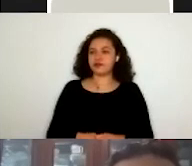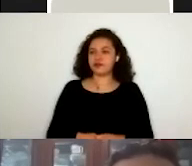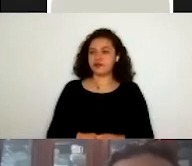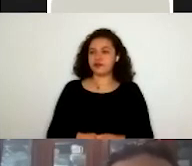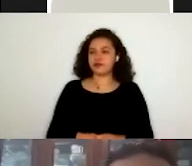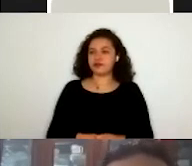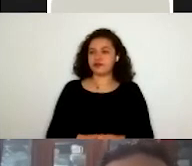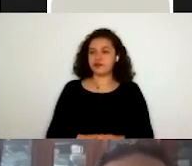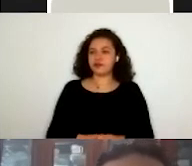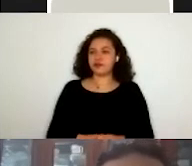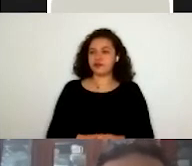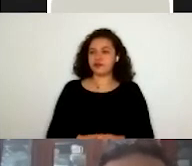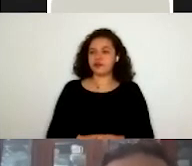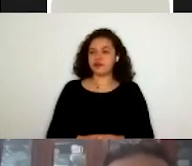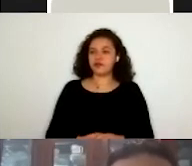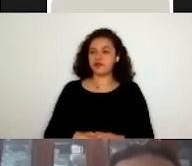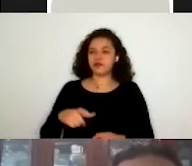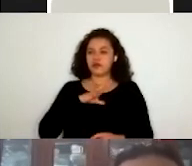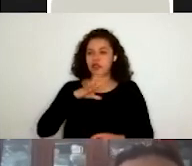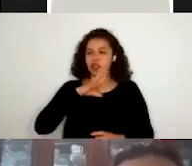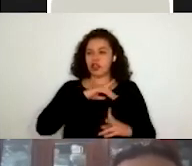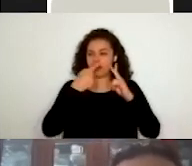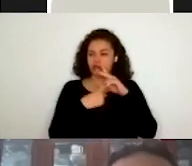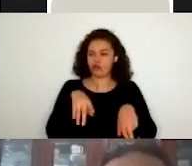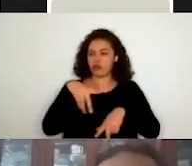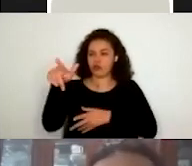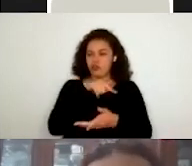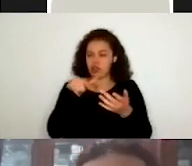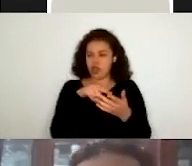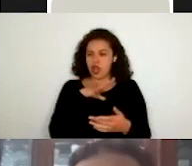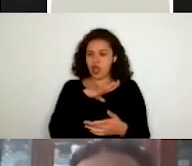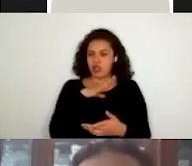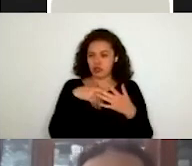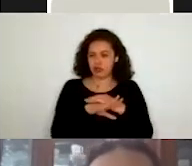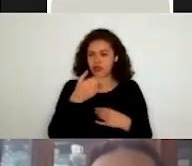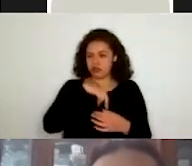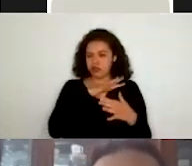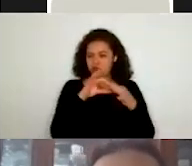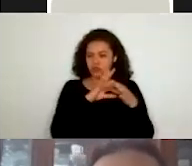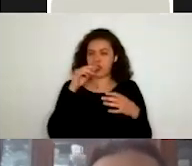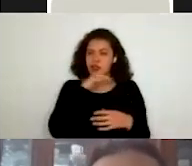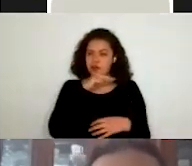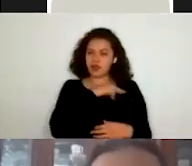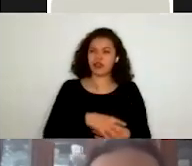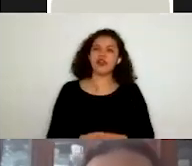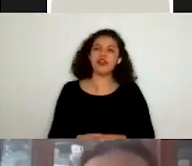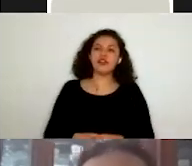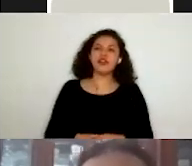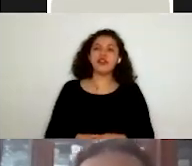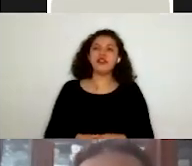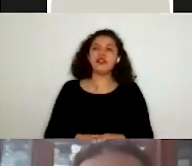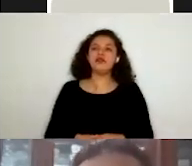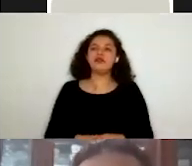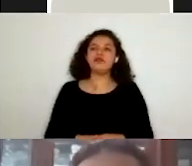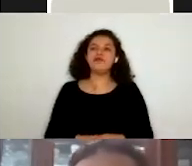Punto C, nivel en el que se encuentra el establecimiento o inmueble. Aquí vamos a dar una descripción rápida de dónde se